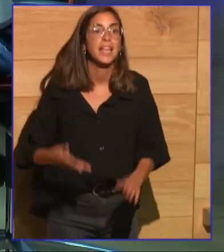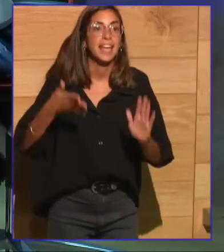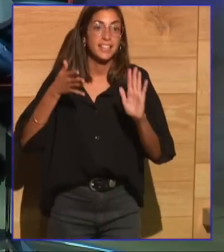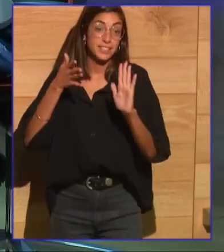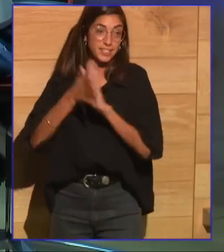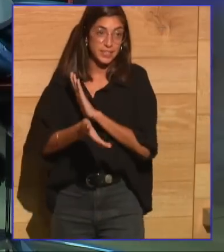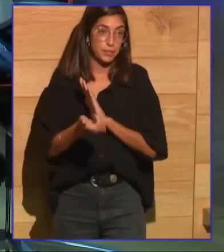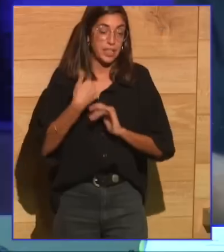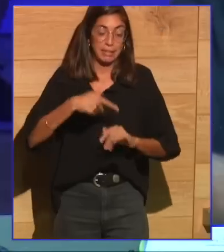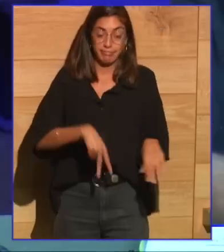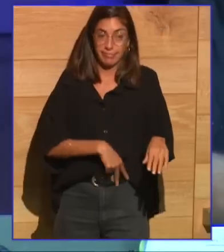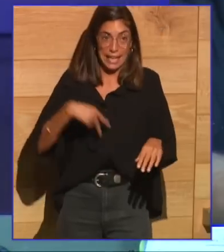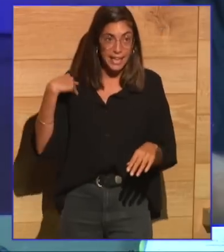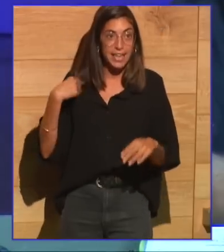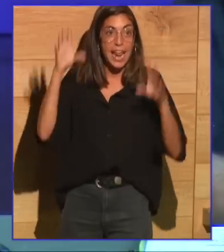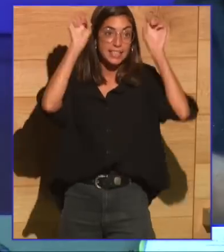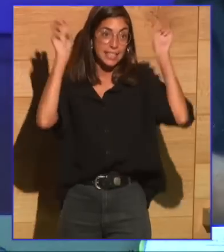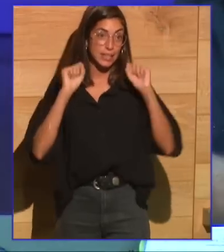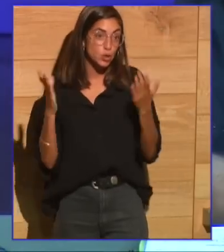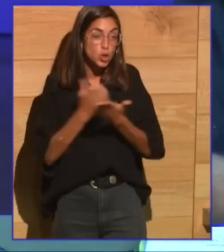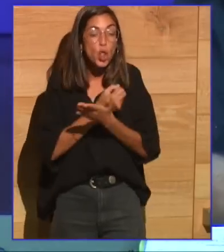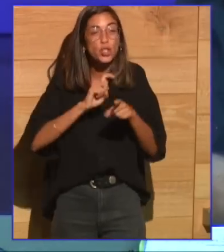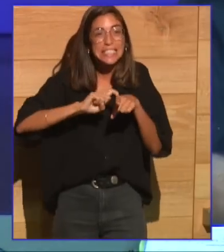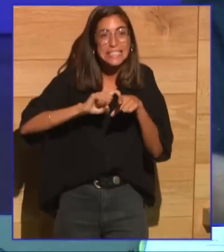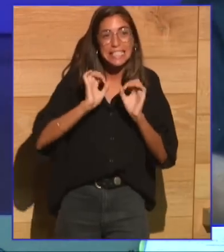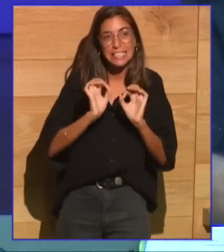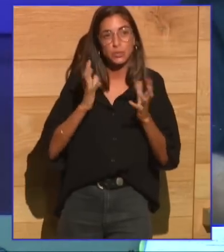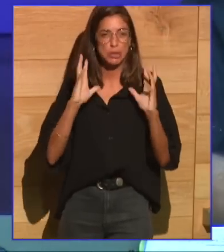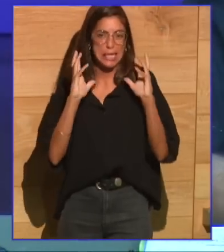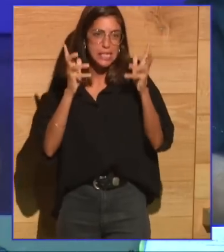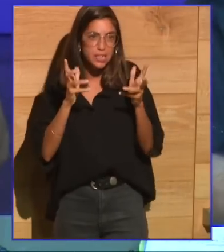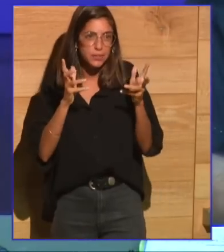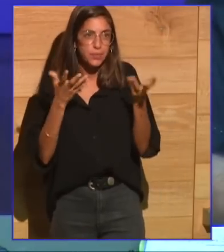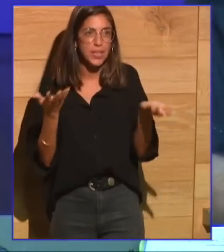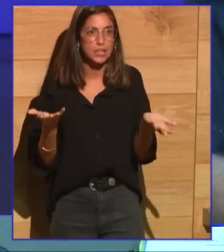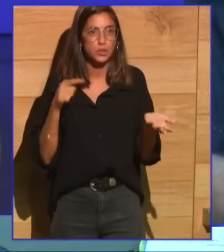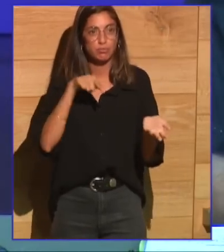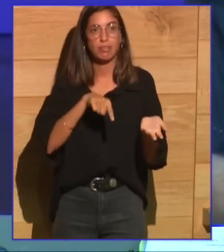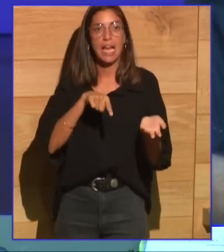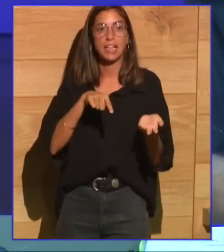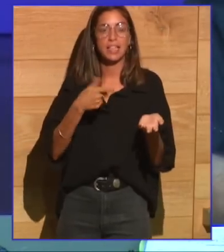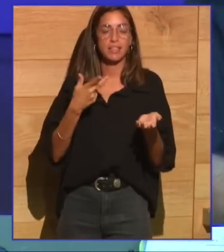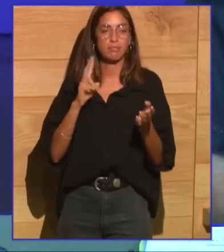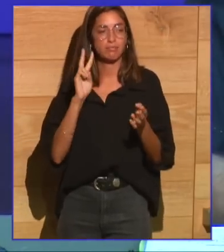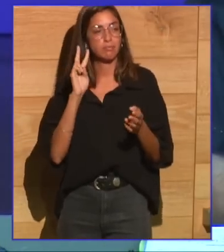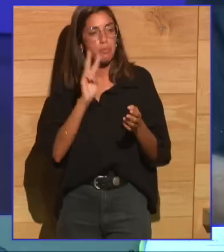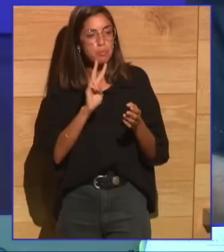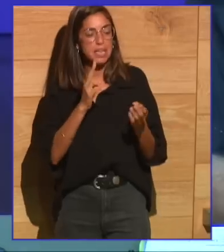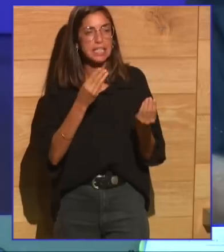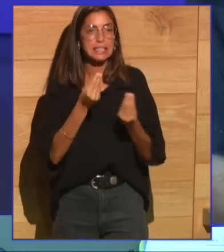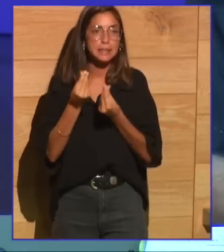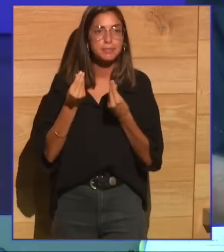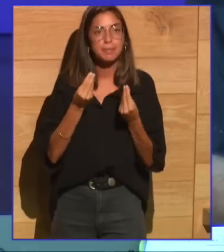generan en general todo lo extraterrestre tiene una actitud agresiva y aquí te lo enseñan eso de una manera